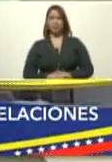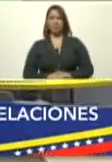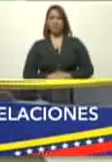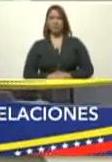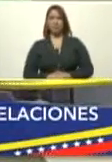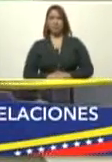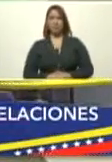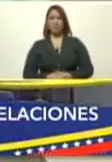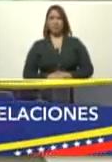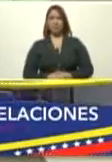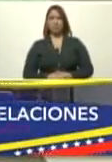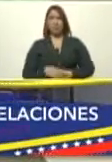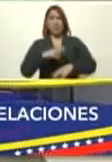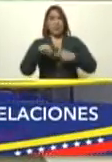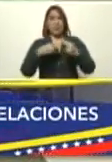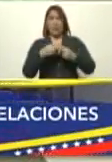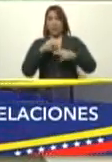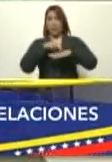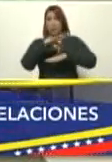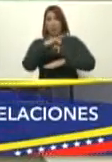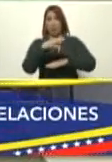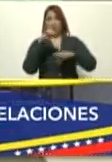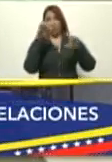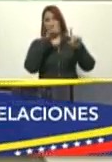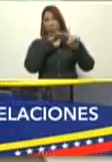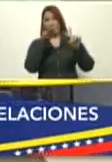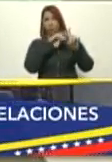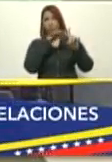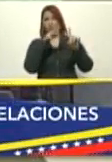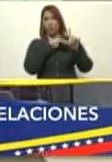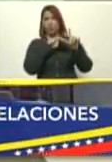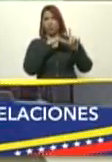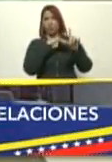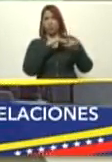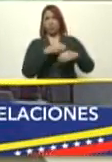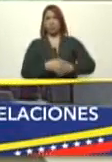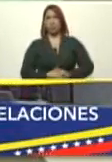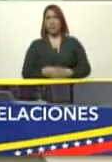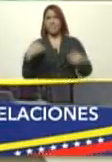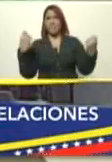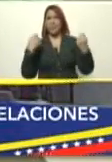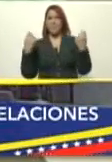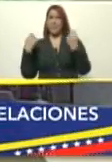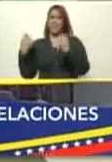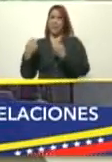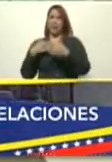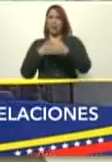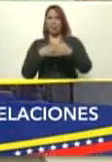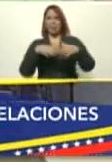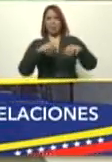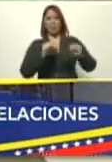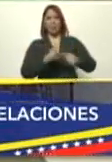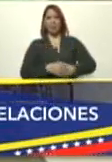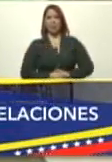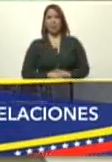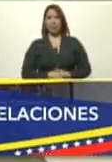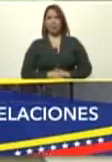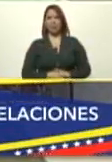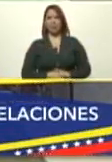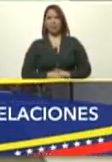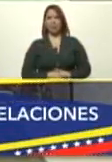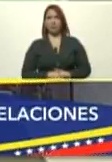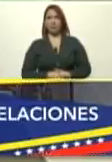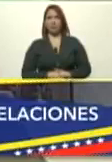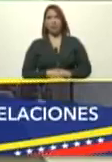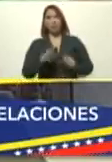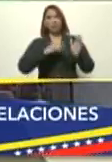Que nadie se deje confundir y obnubilar por la propaganda imperialista repetida por todos los